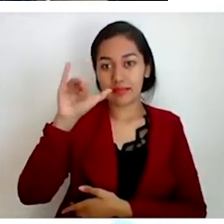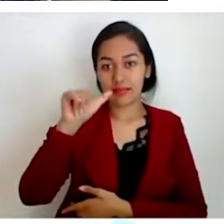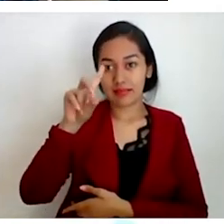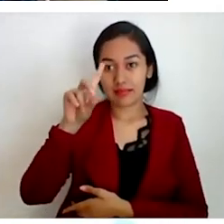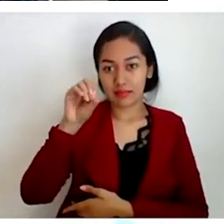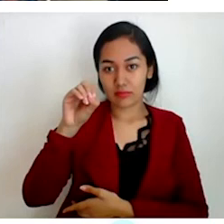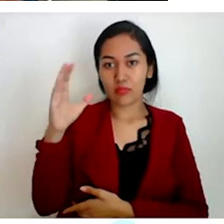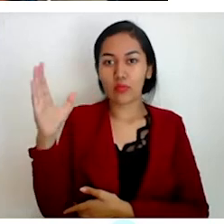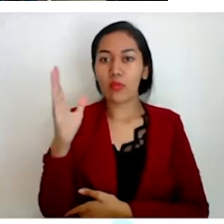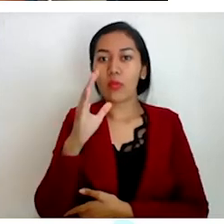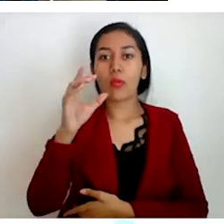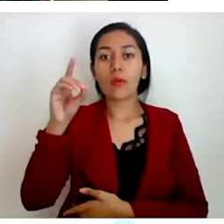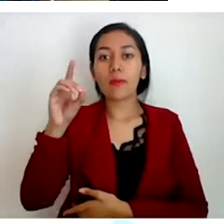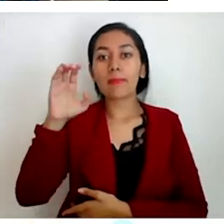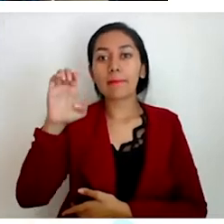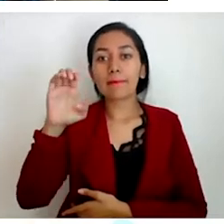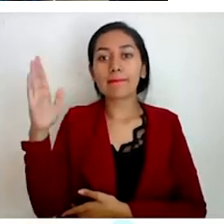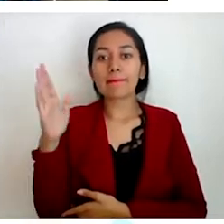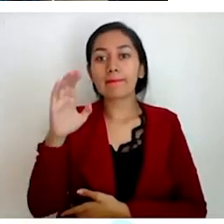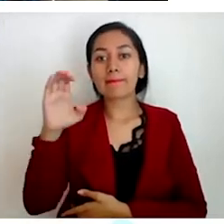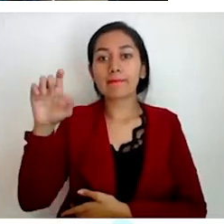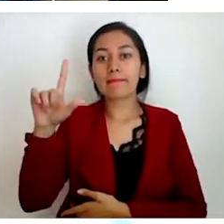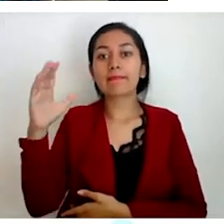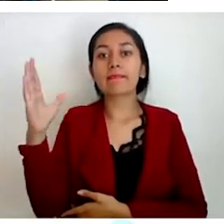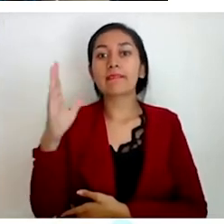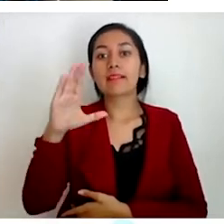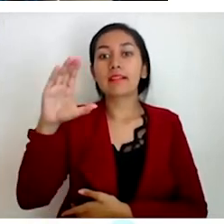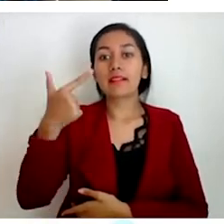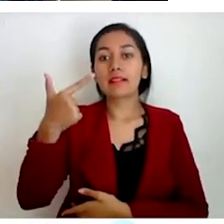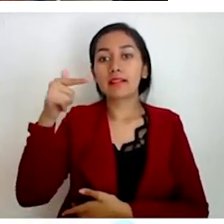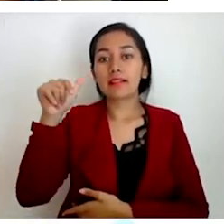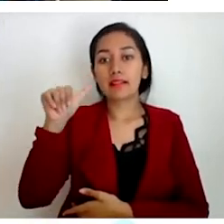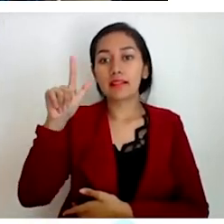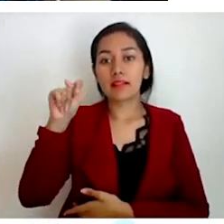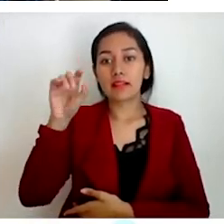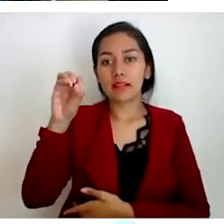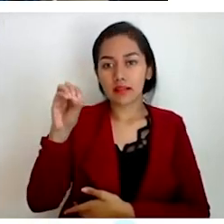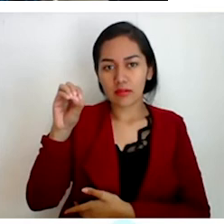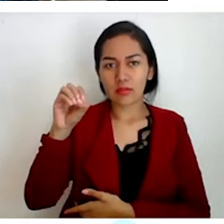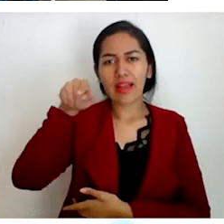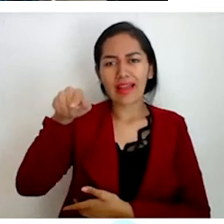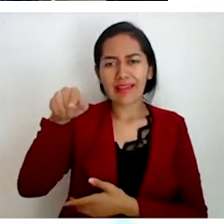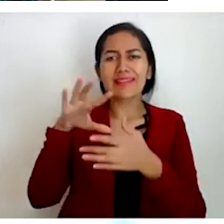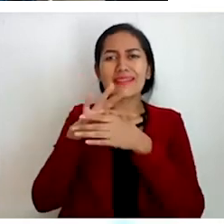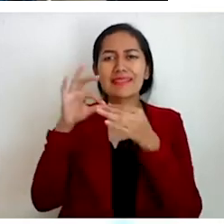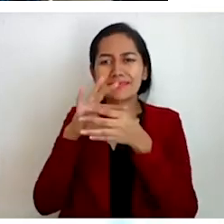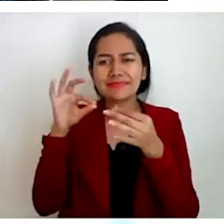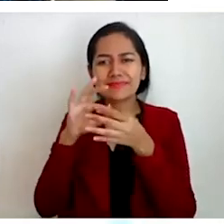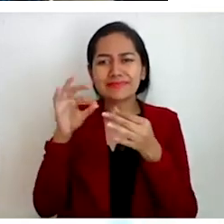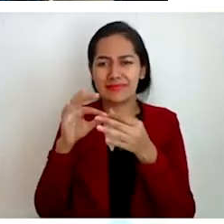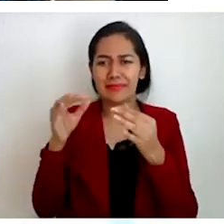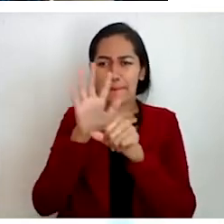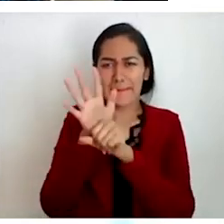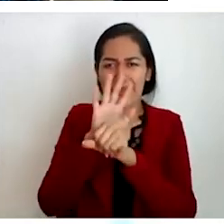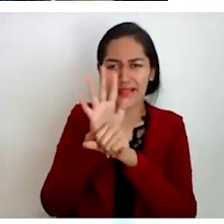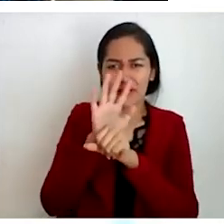¿Qué diferencia encuentra entre la actitud triunfante de Omega Man y la actitud del resto de los protagonistas en la película?